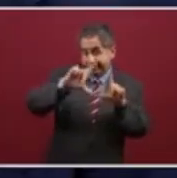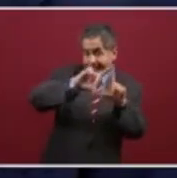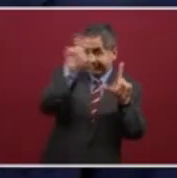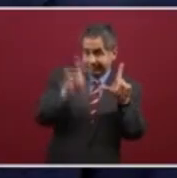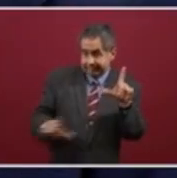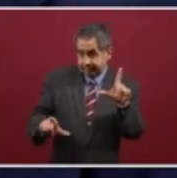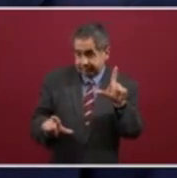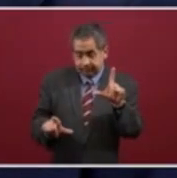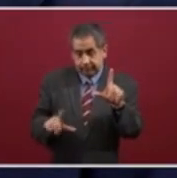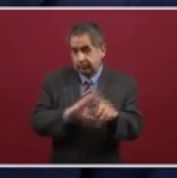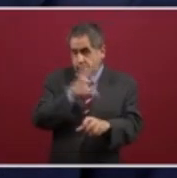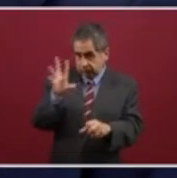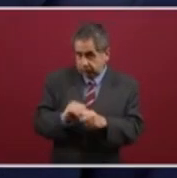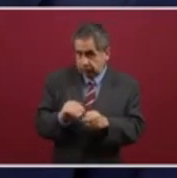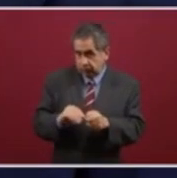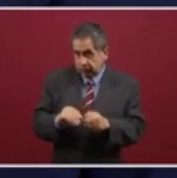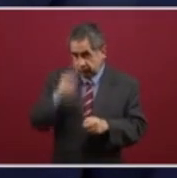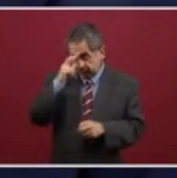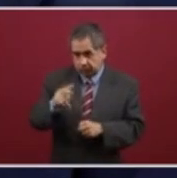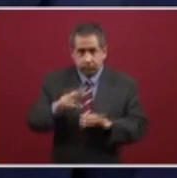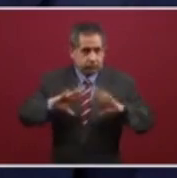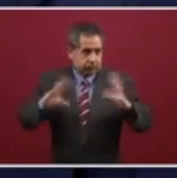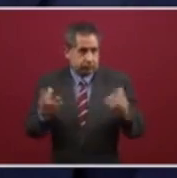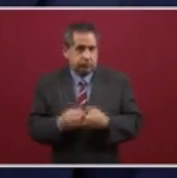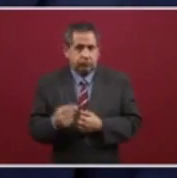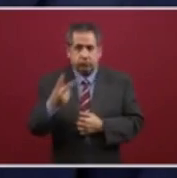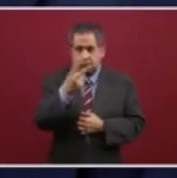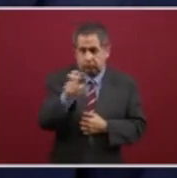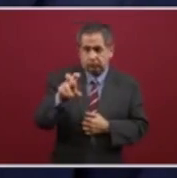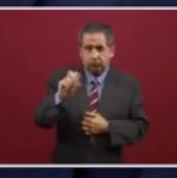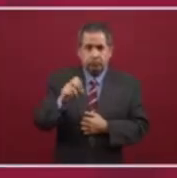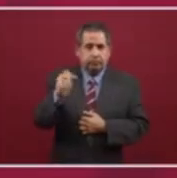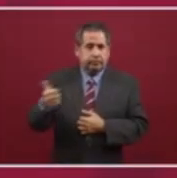nacional, son 266